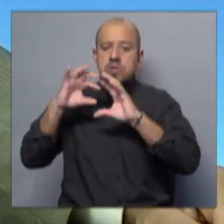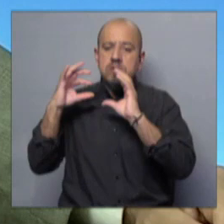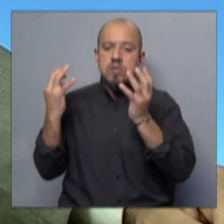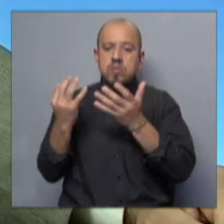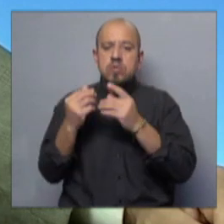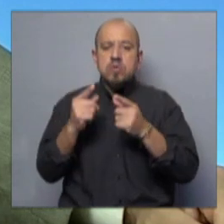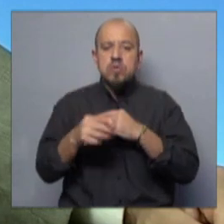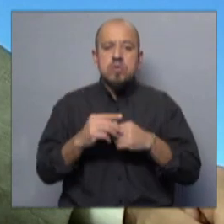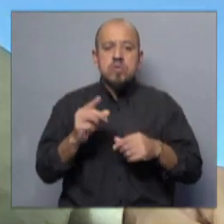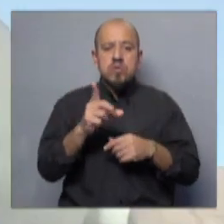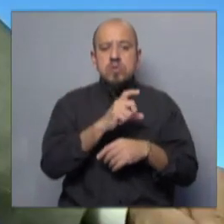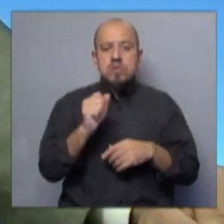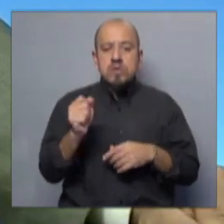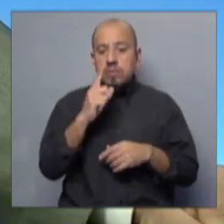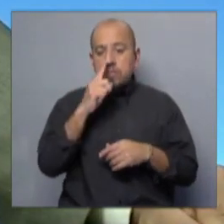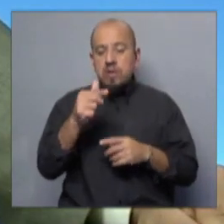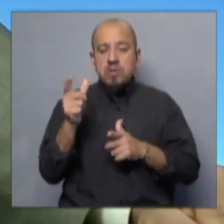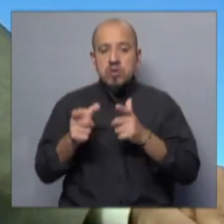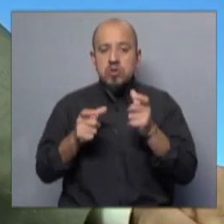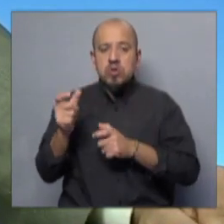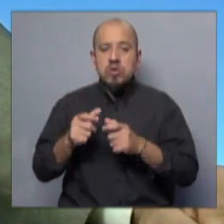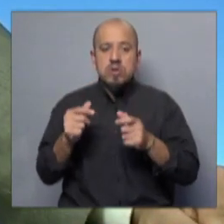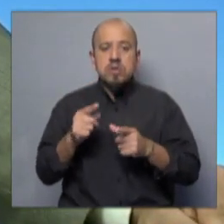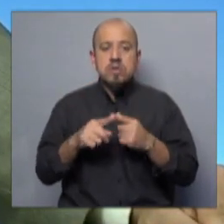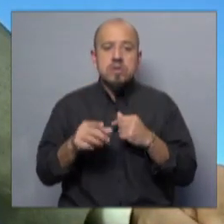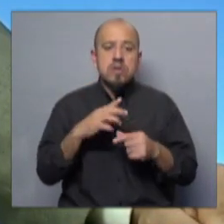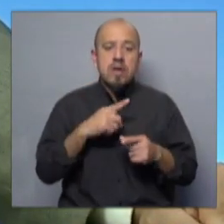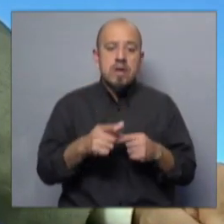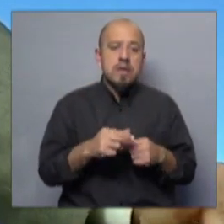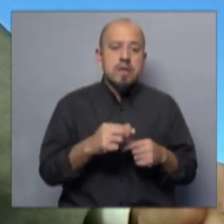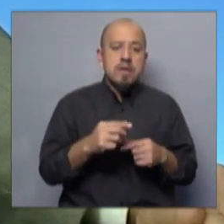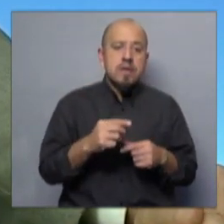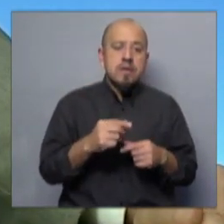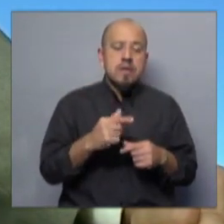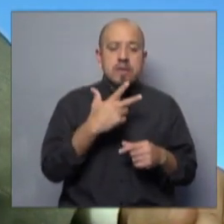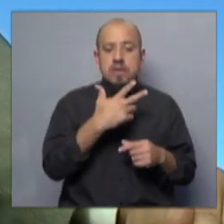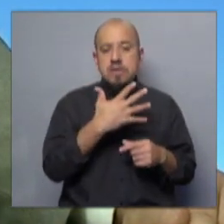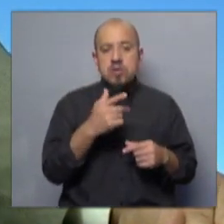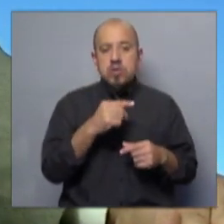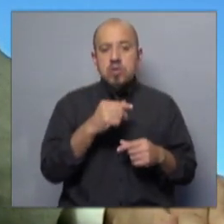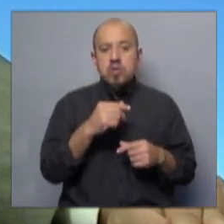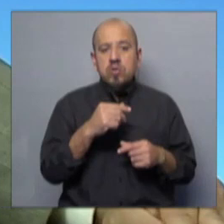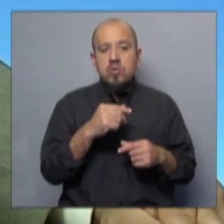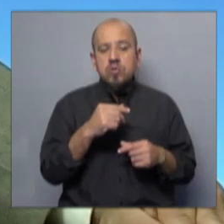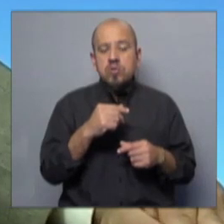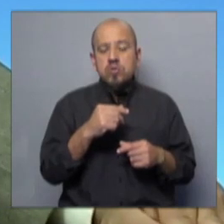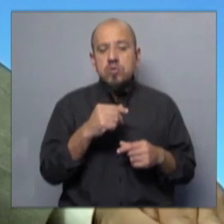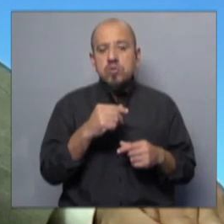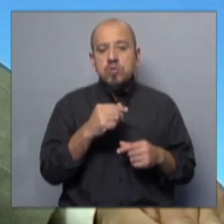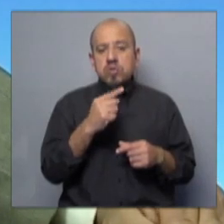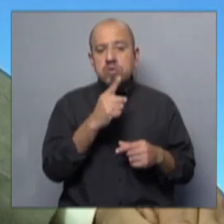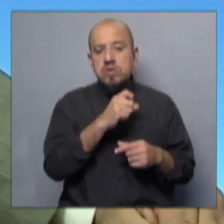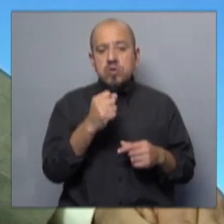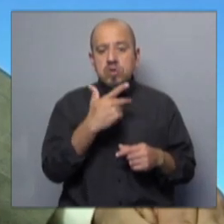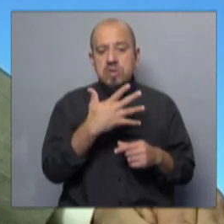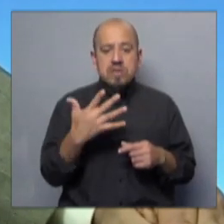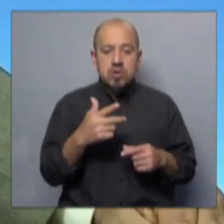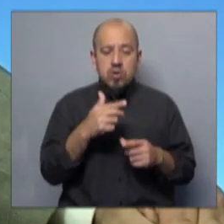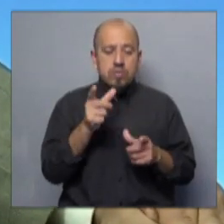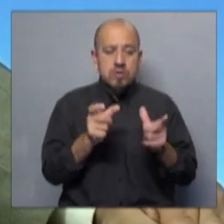presos por seis mil habitantes eso consideramos que no es una buena noticia la profesión penitenciaría sigue creciendo